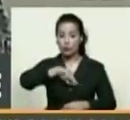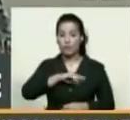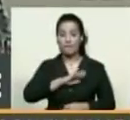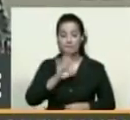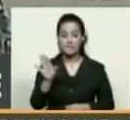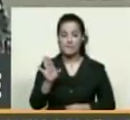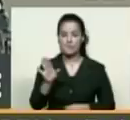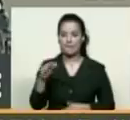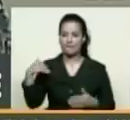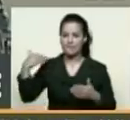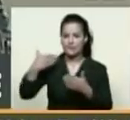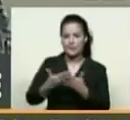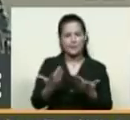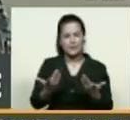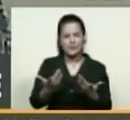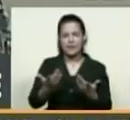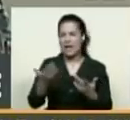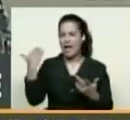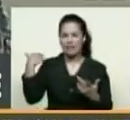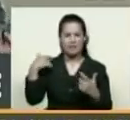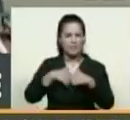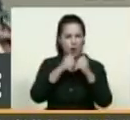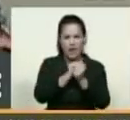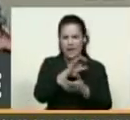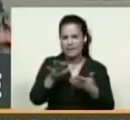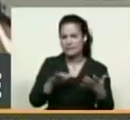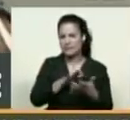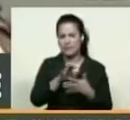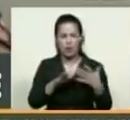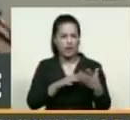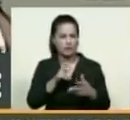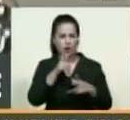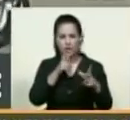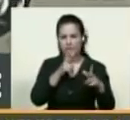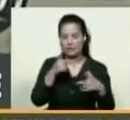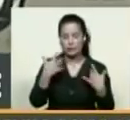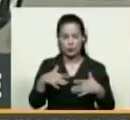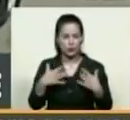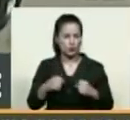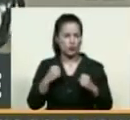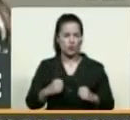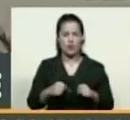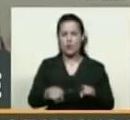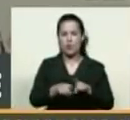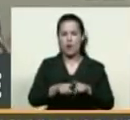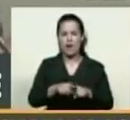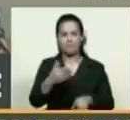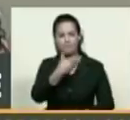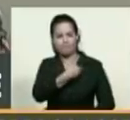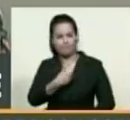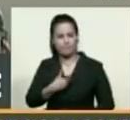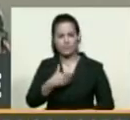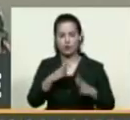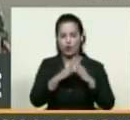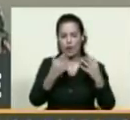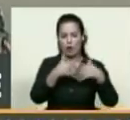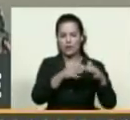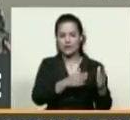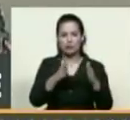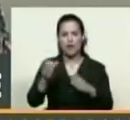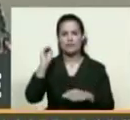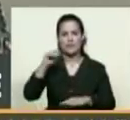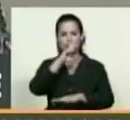marco de violencia que signó, que marcó todo lo que fue la organización de la